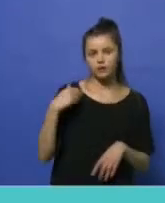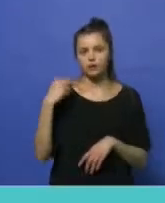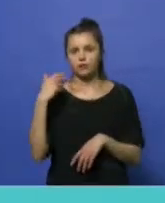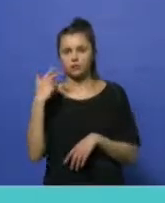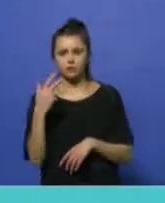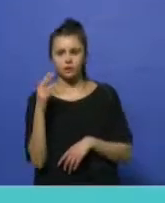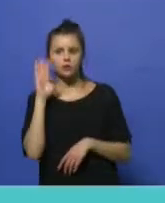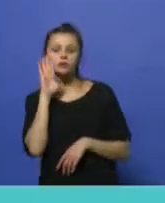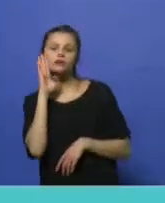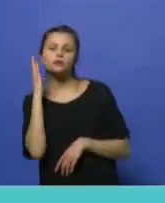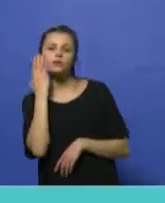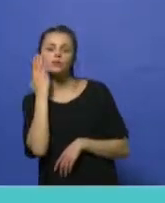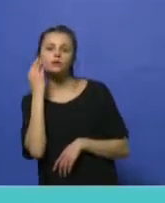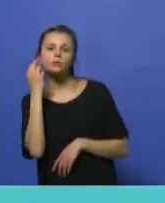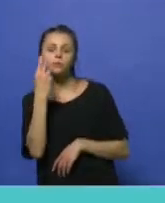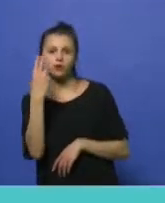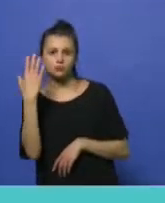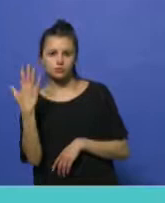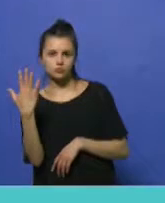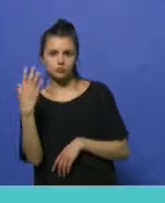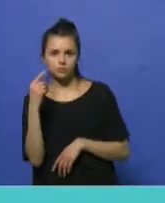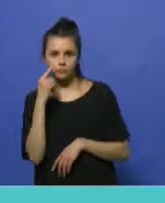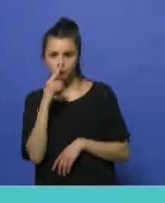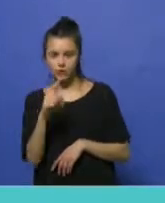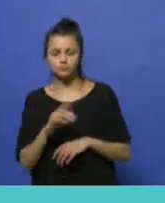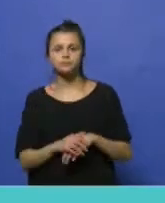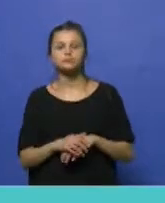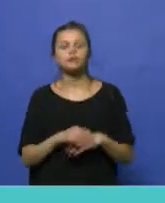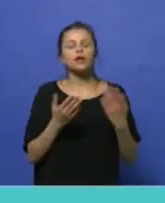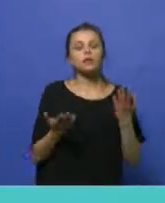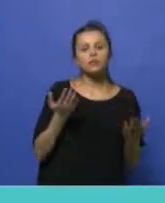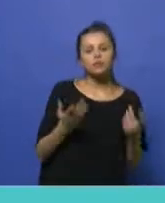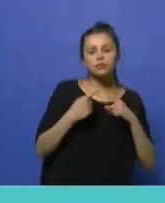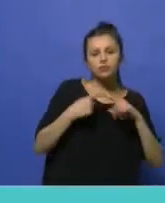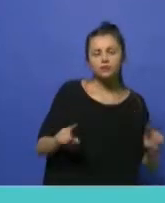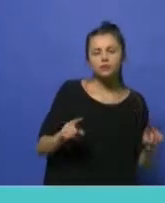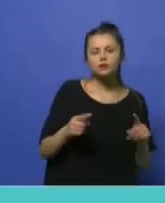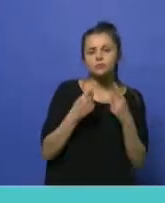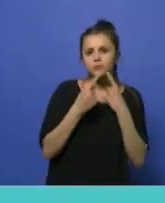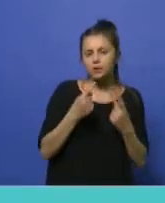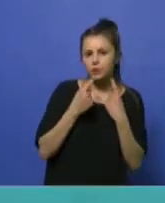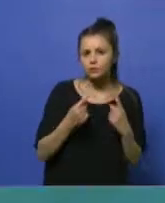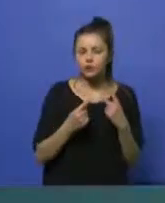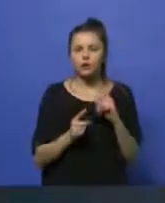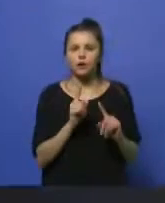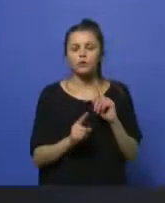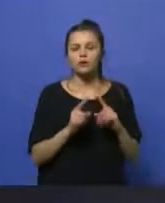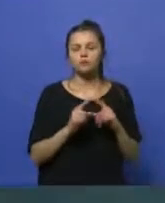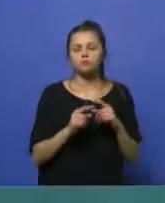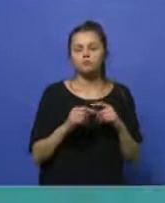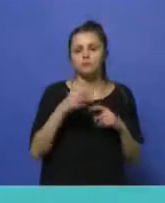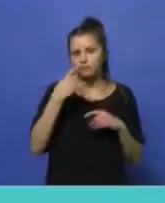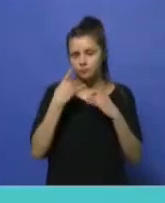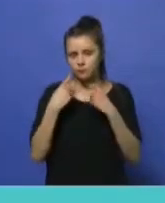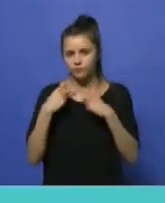en algunos casos con el último precio que me estás dando, sí, y la diferencia que hay, habría que averiguar, pero con alguna promoción de viaje. Y esto